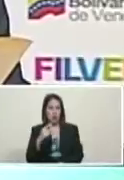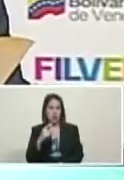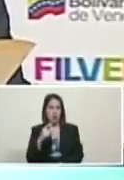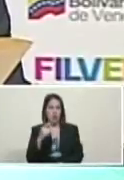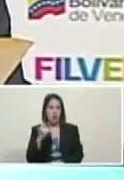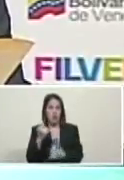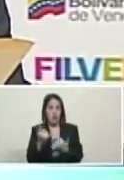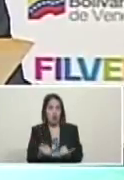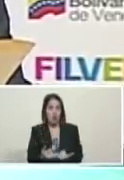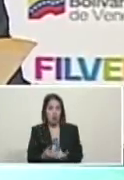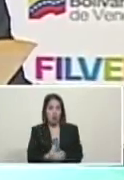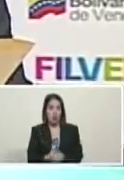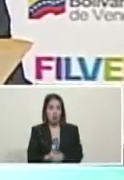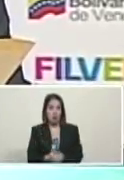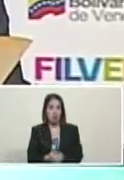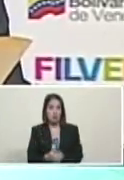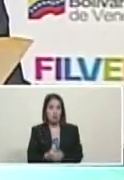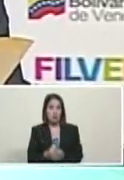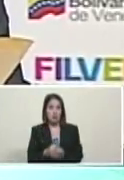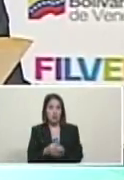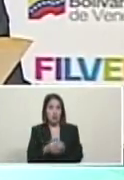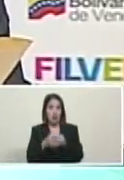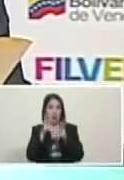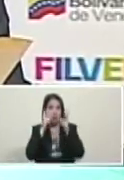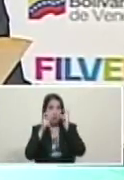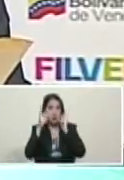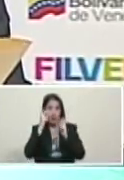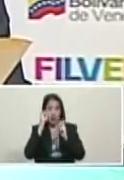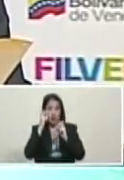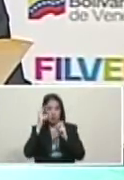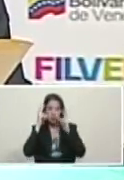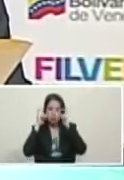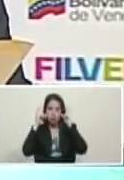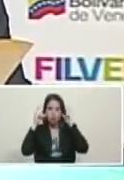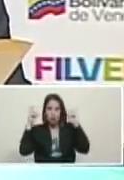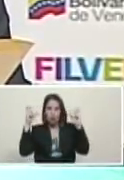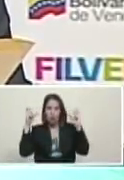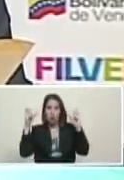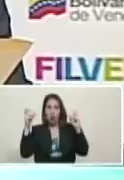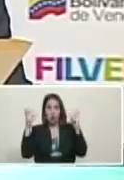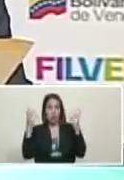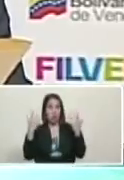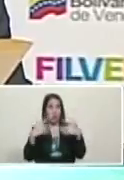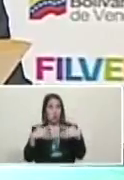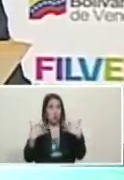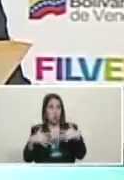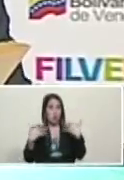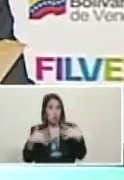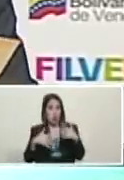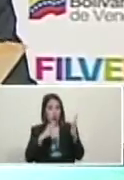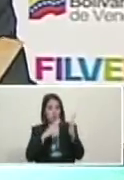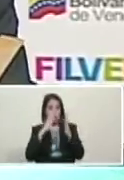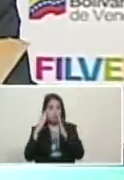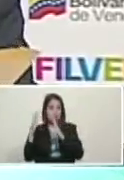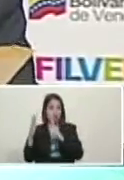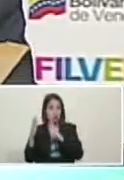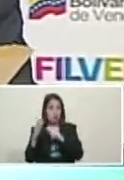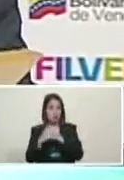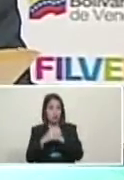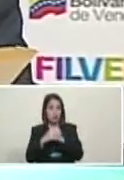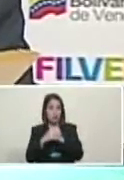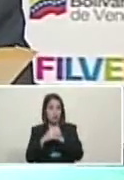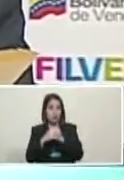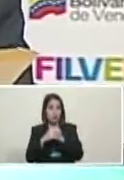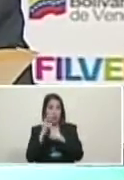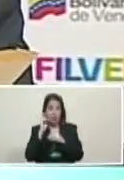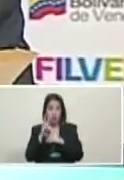Me enteré de varios secretos de los tesoros de nuestra Biblioteca Nacional. Fíjense